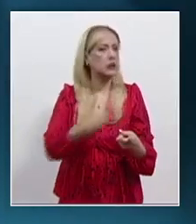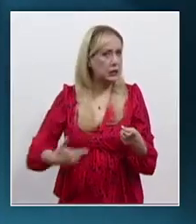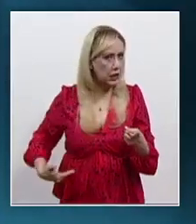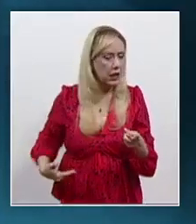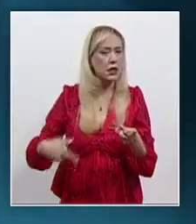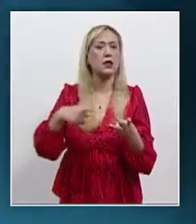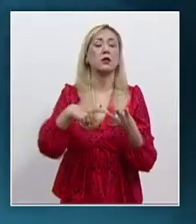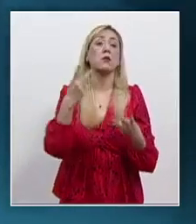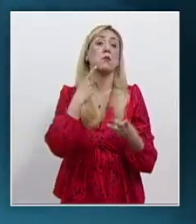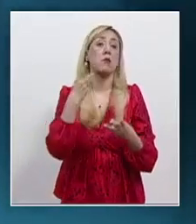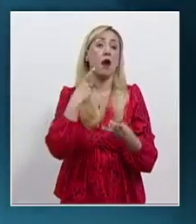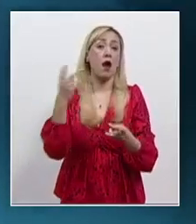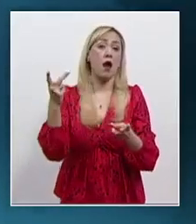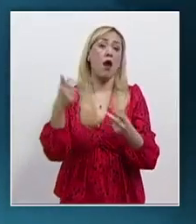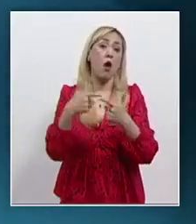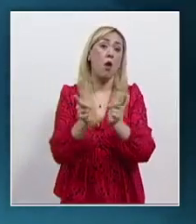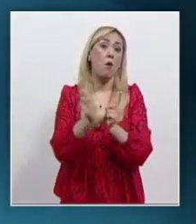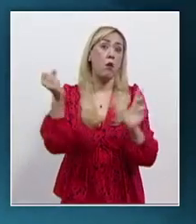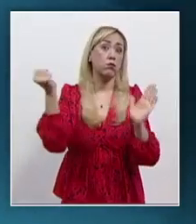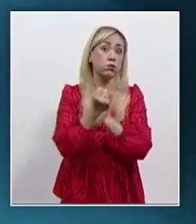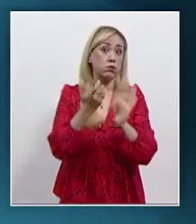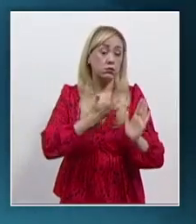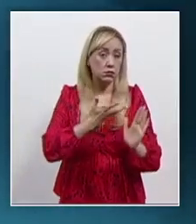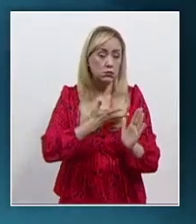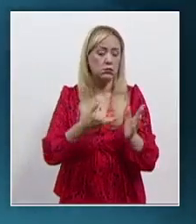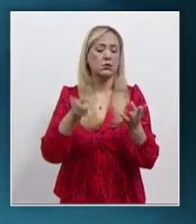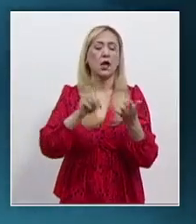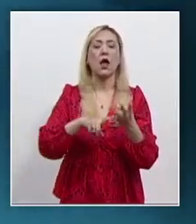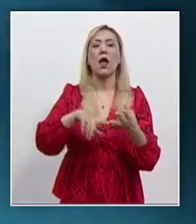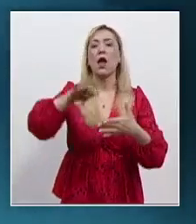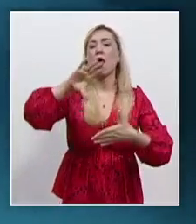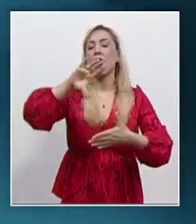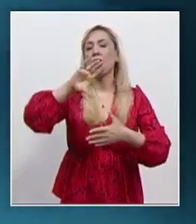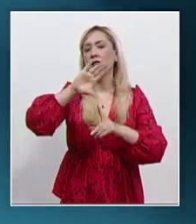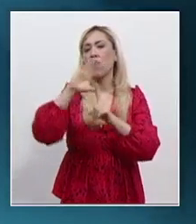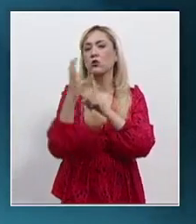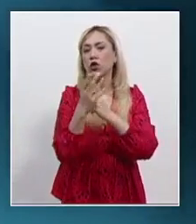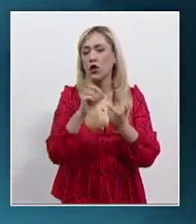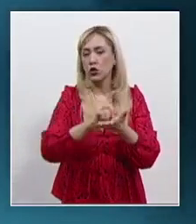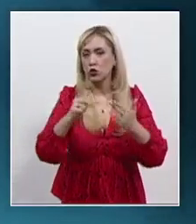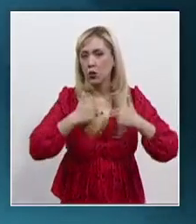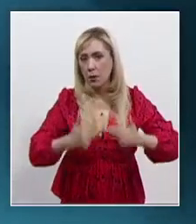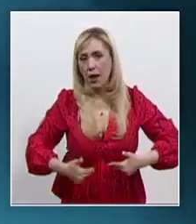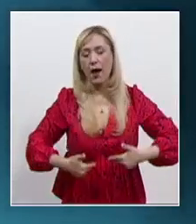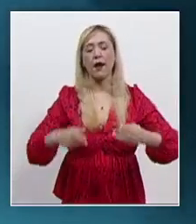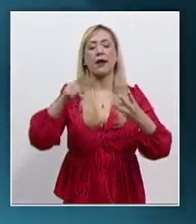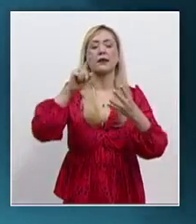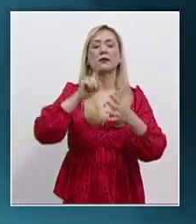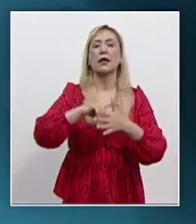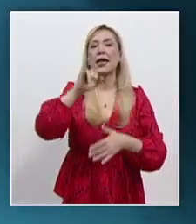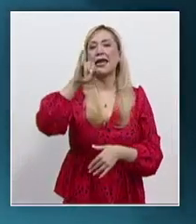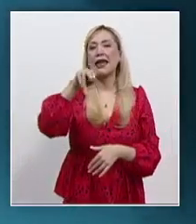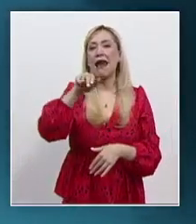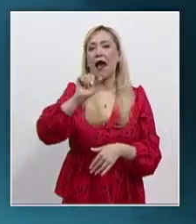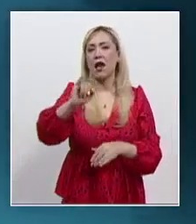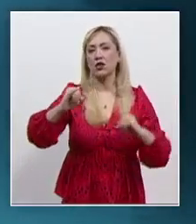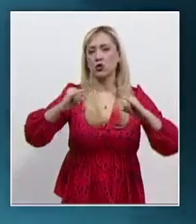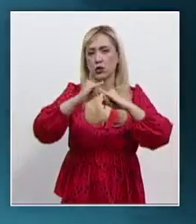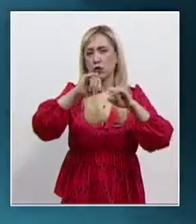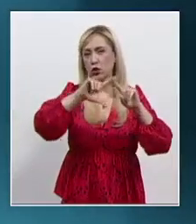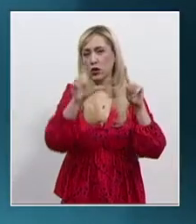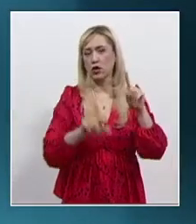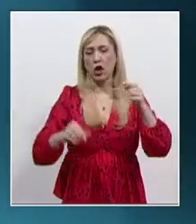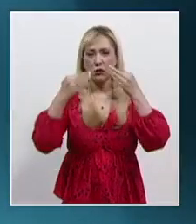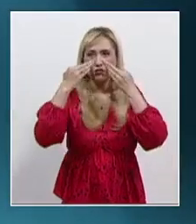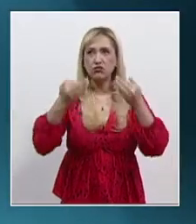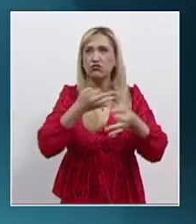con registro, la Comisión Nacional de Derechos Humanos y las estatales, el INAI y sus equivalentes, así como la Fiscalía General de la